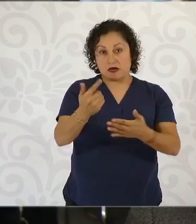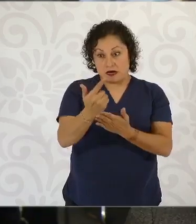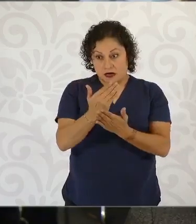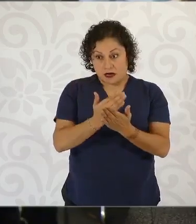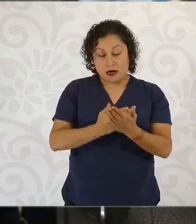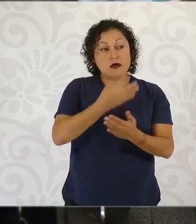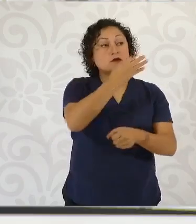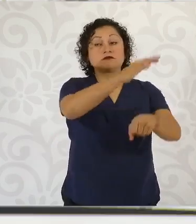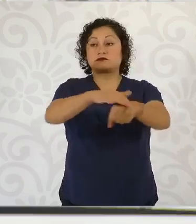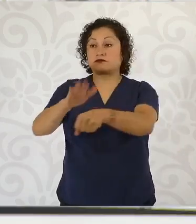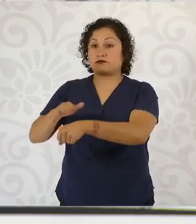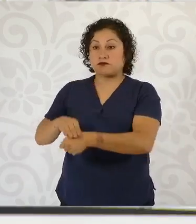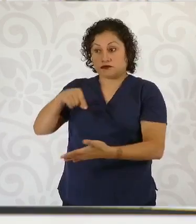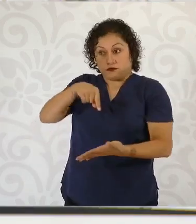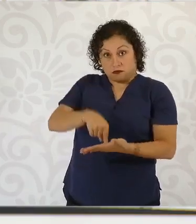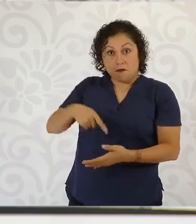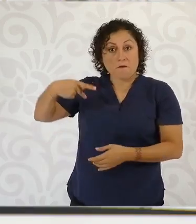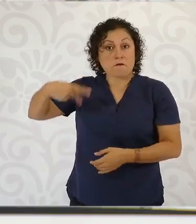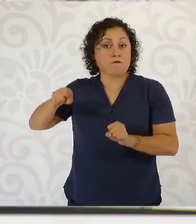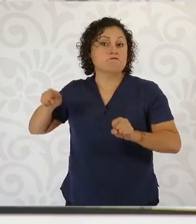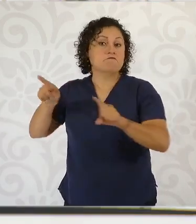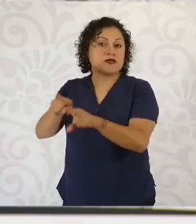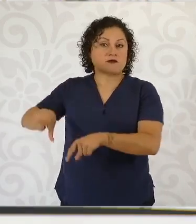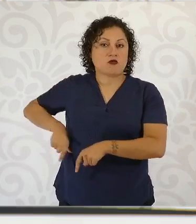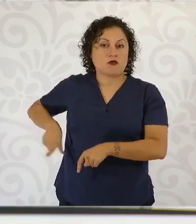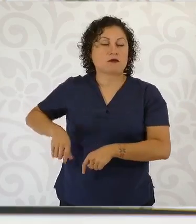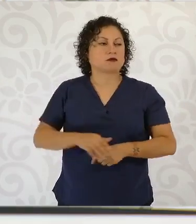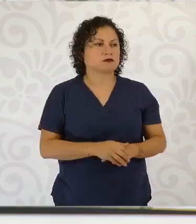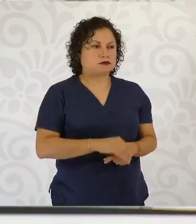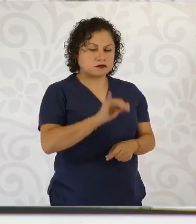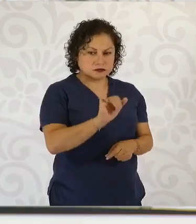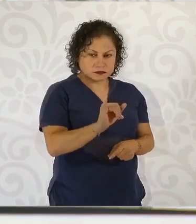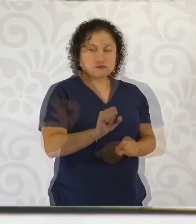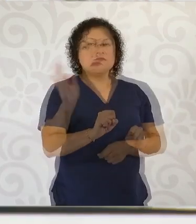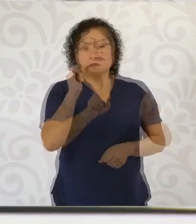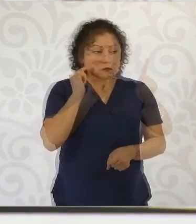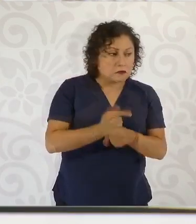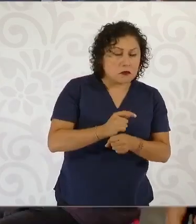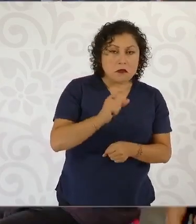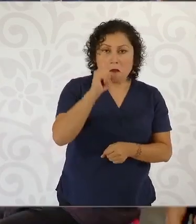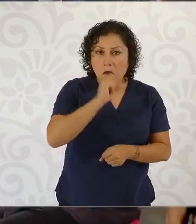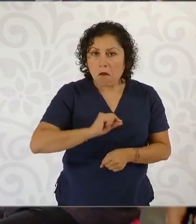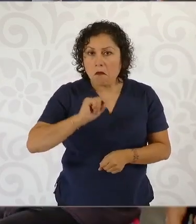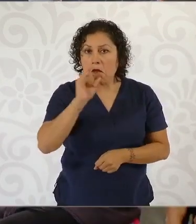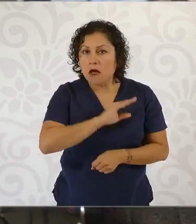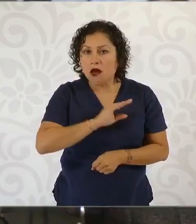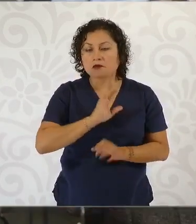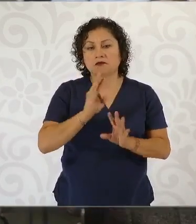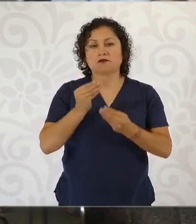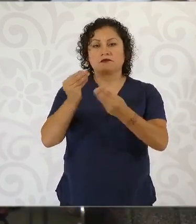públicas. Sí, y también lo oficial de responder a las observaciones también se hace. ¿Le